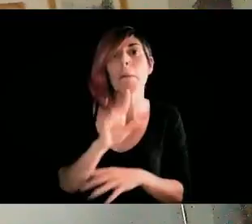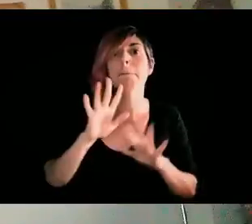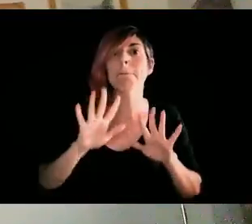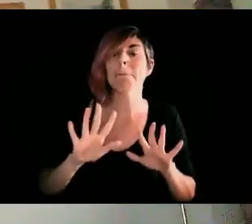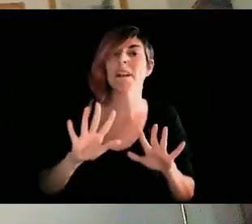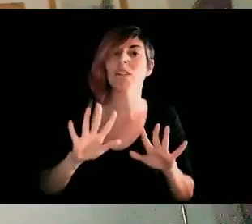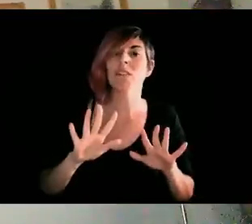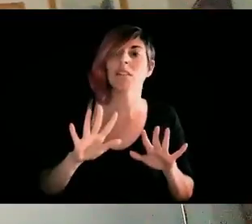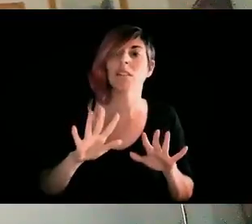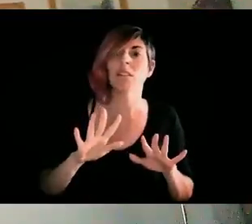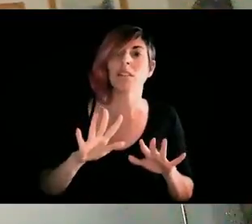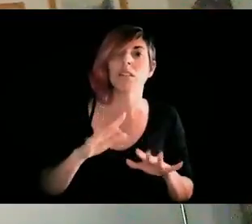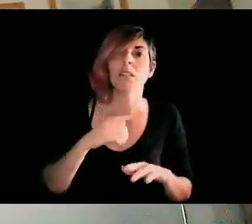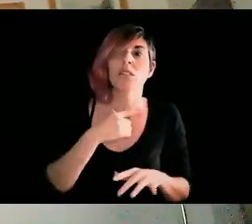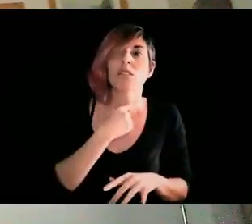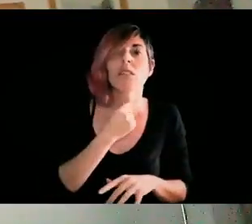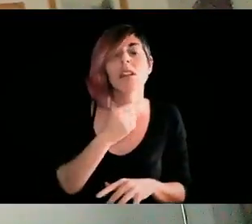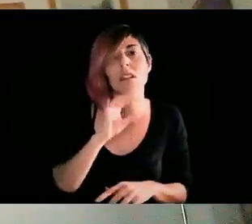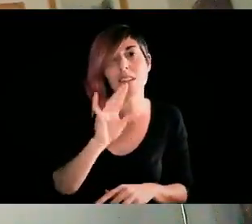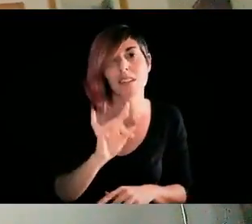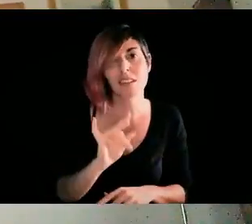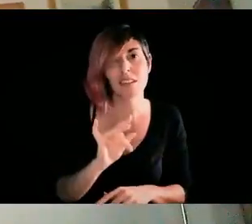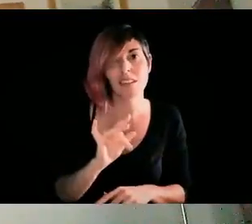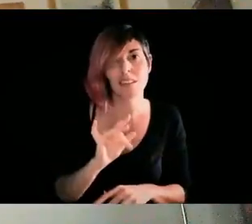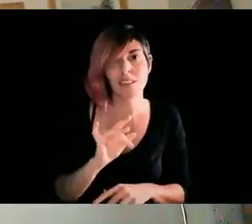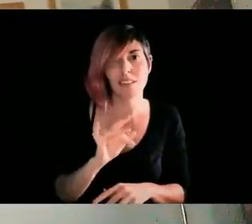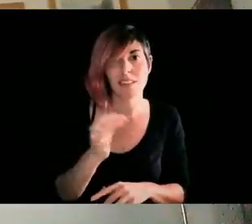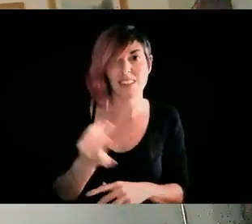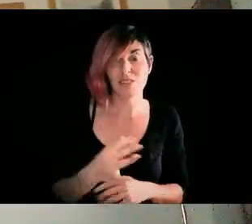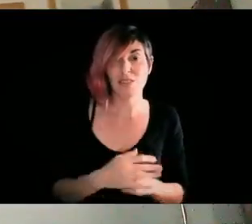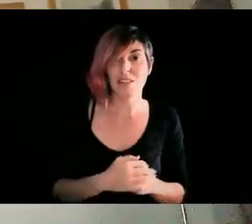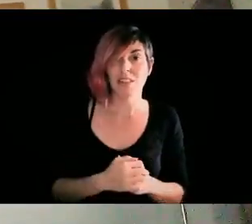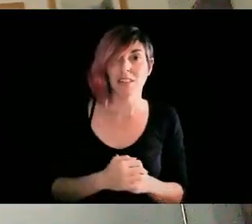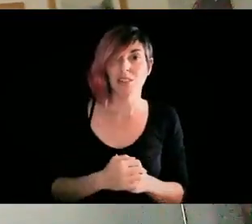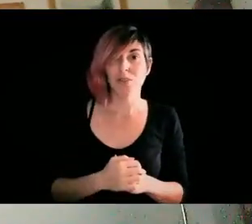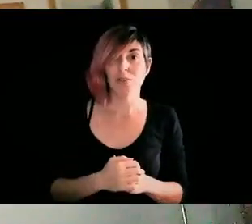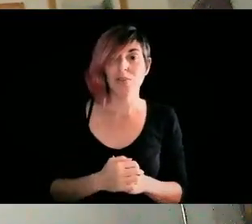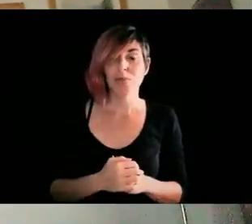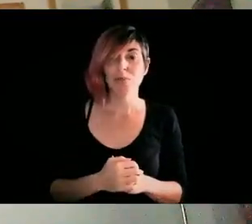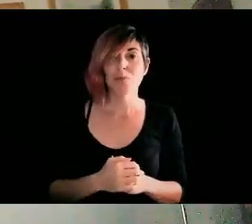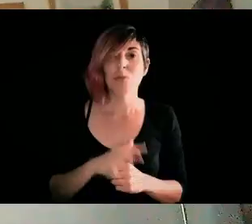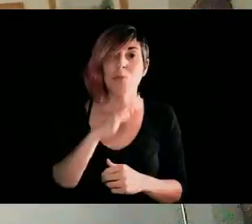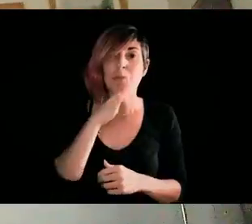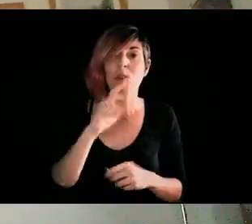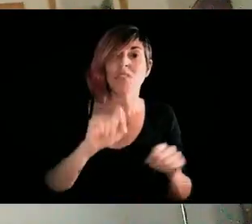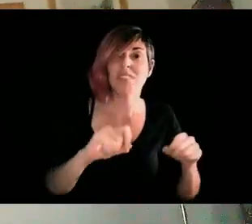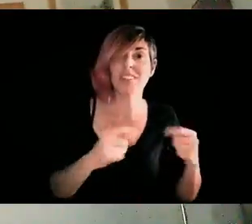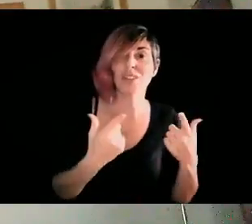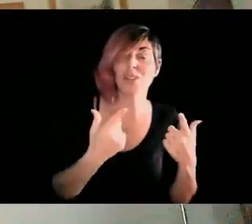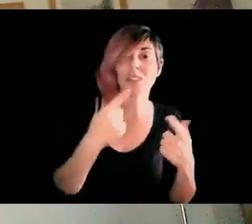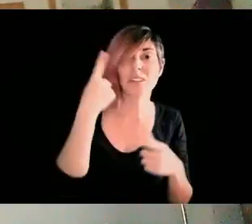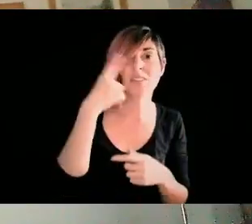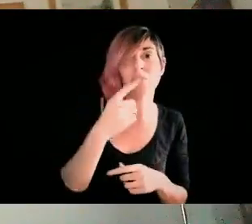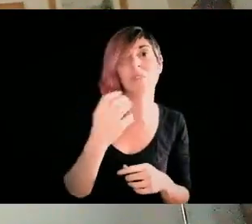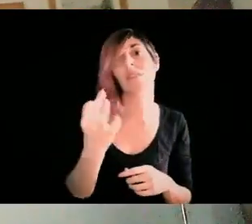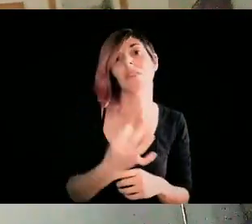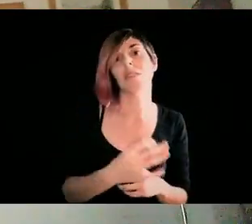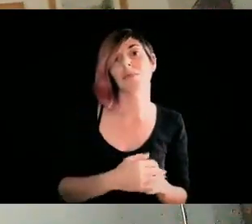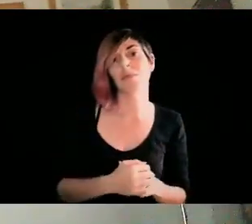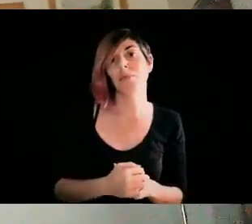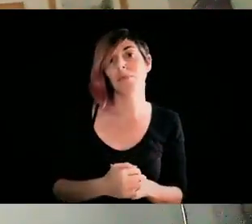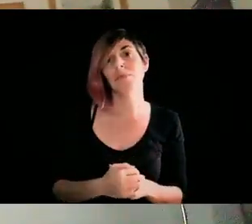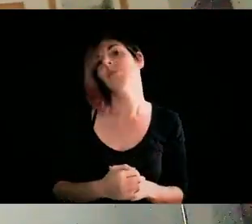vida, pero que sí nos gusta sentir, y mucho más nos gusta sentir cuando sabemos que son